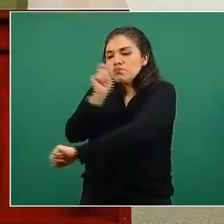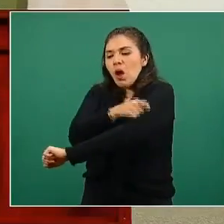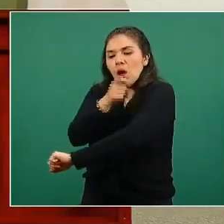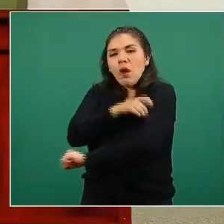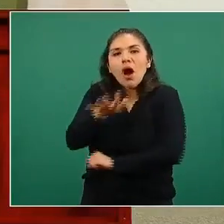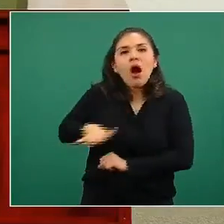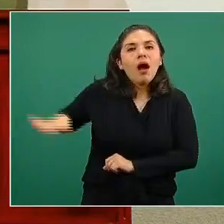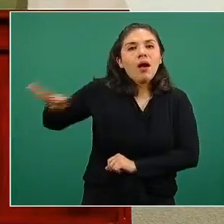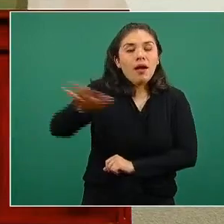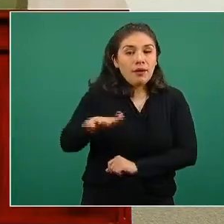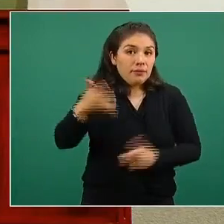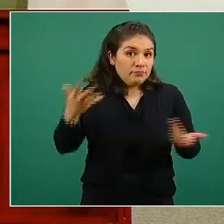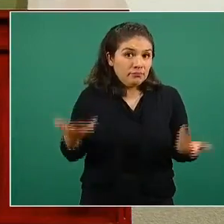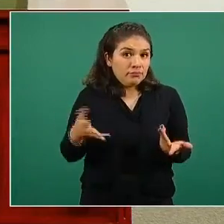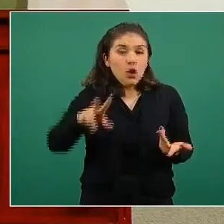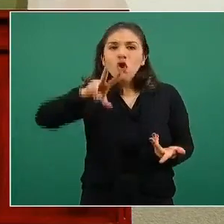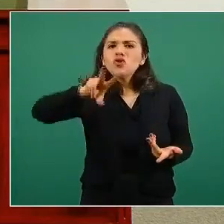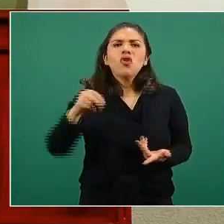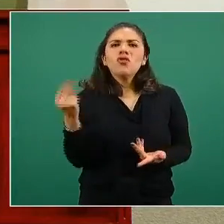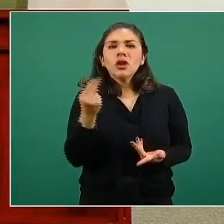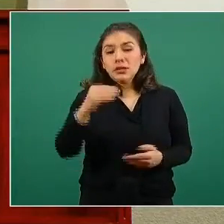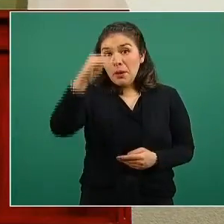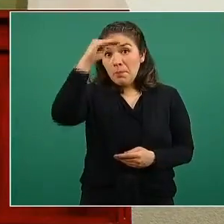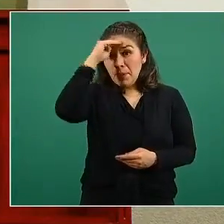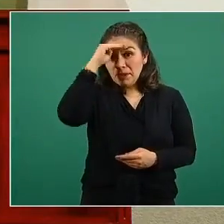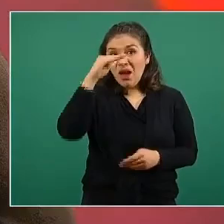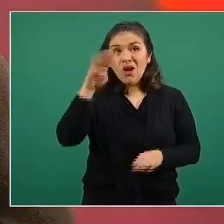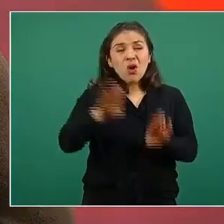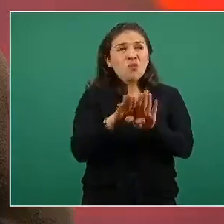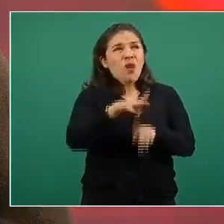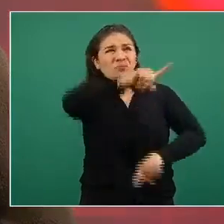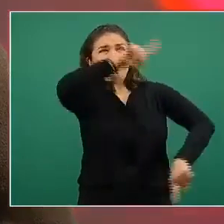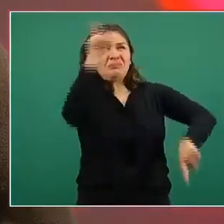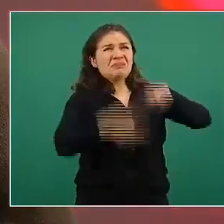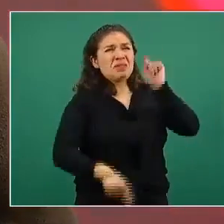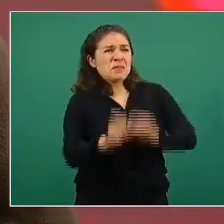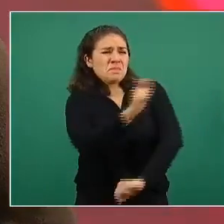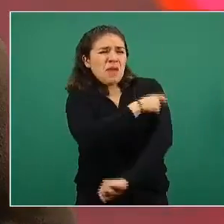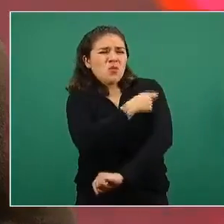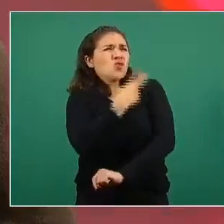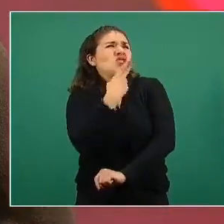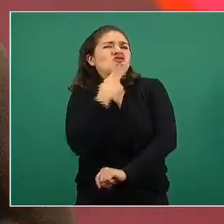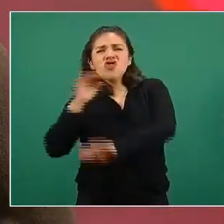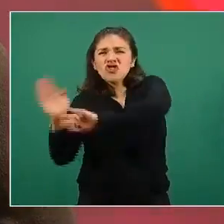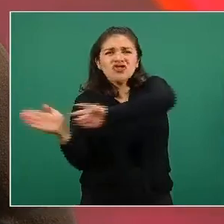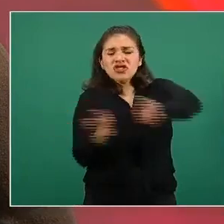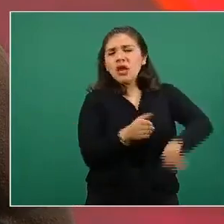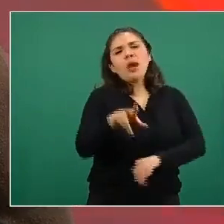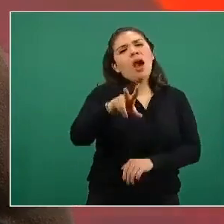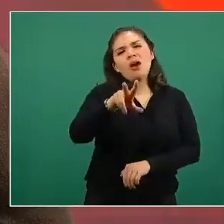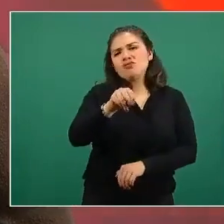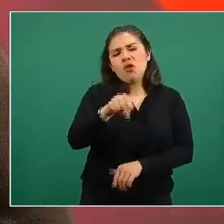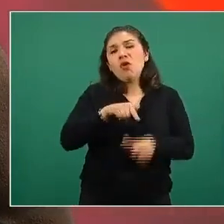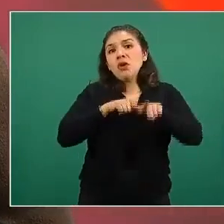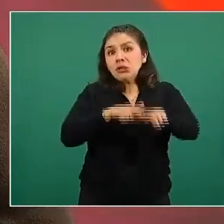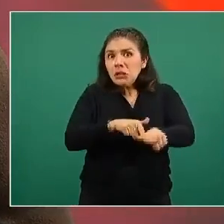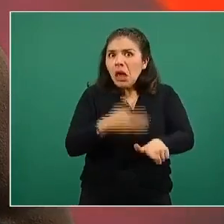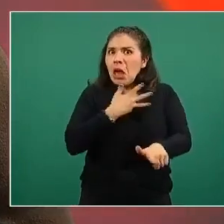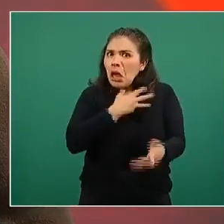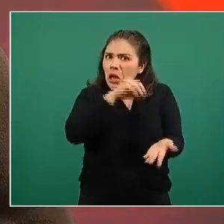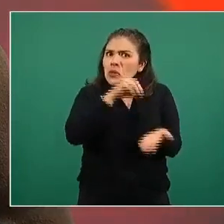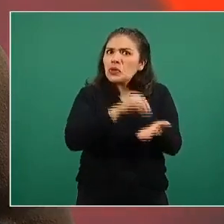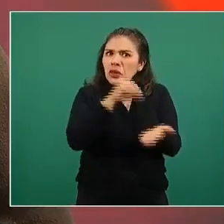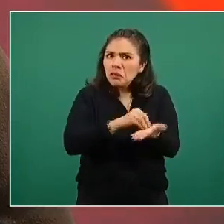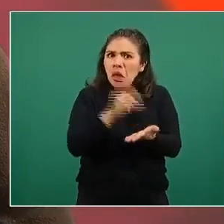su momento abordar. Es decir, no necesariamente la descarta como una vacuna, aun si esto en su momento continuara presente